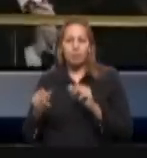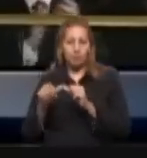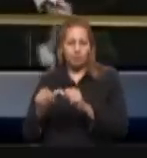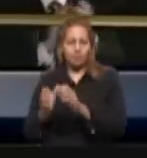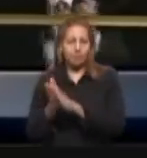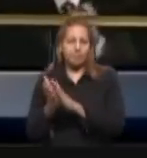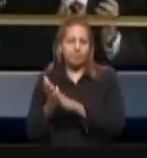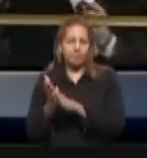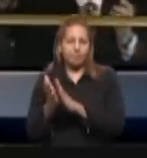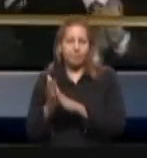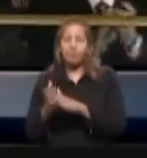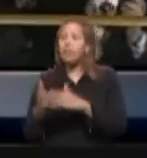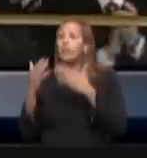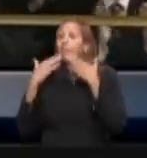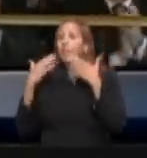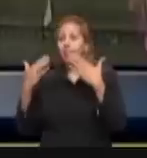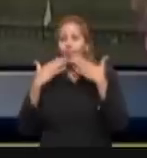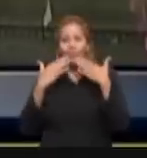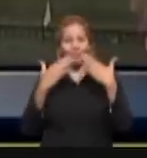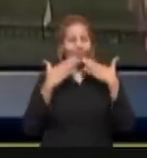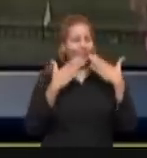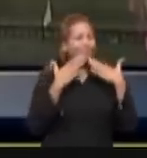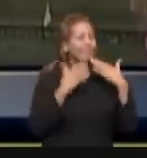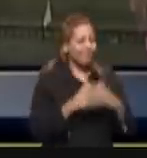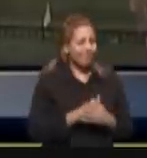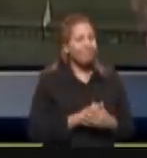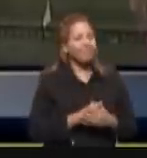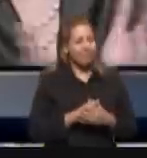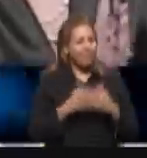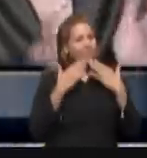Muchísimas gracias. Gracias.